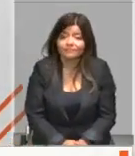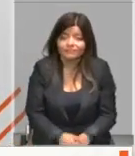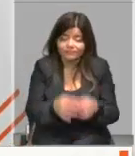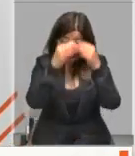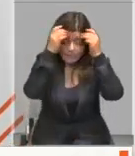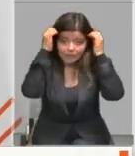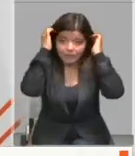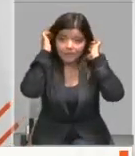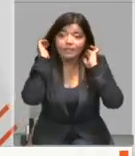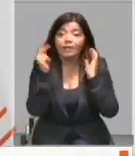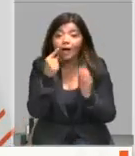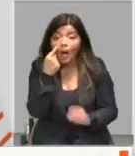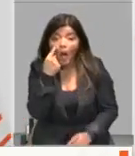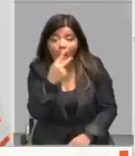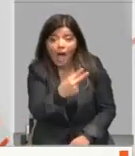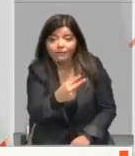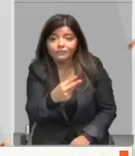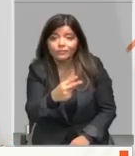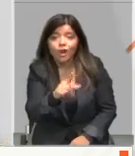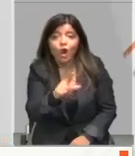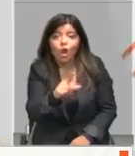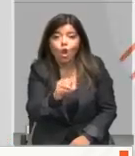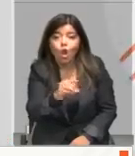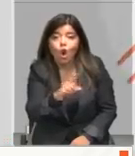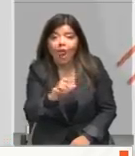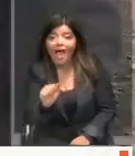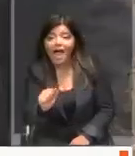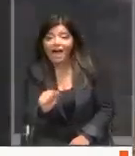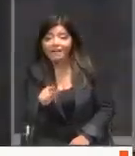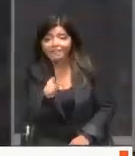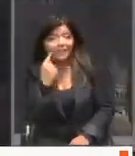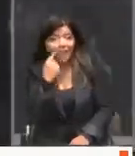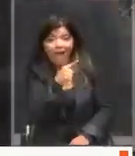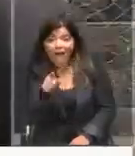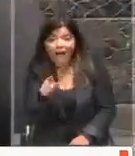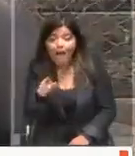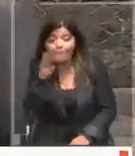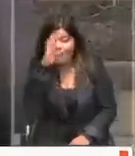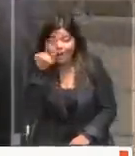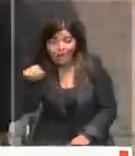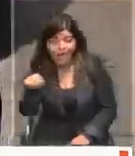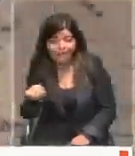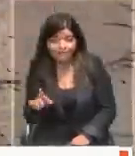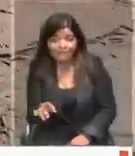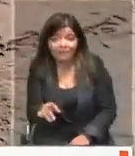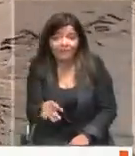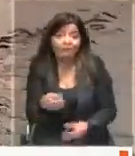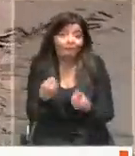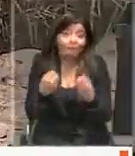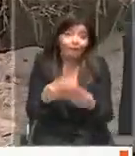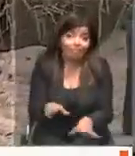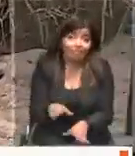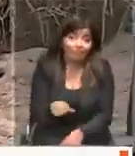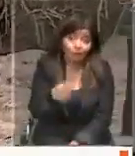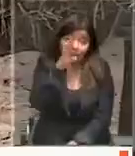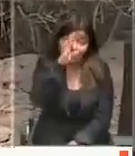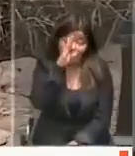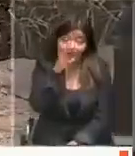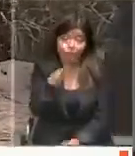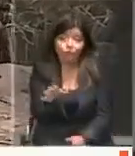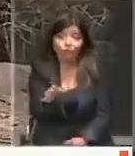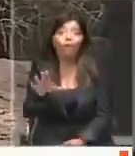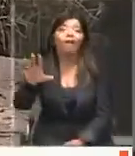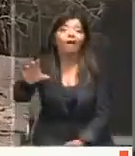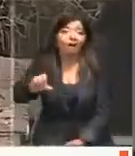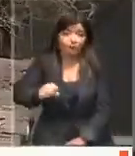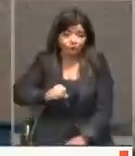Allá va. Rola. Acá está la Cali. Rolando había perdido a Cali durante la inundación. Fue